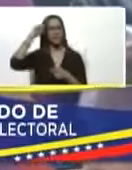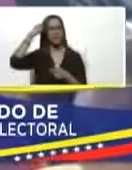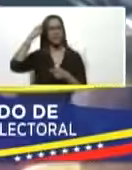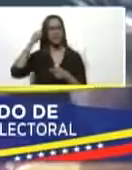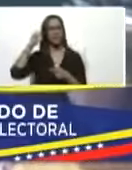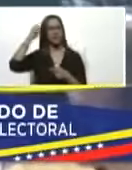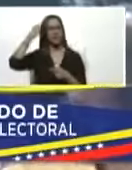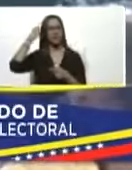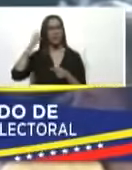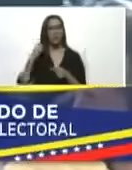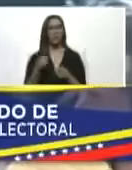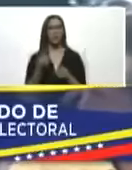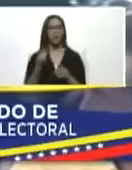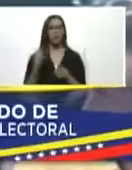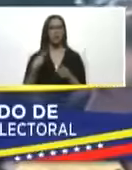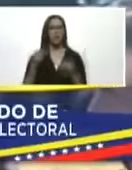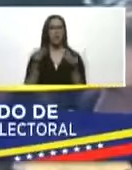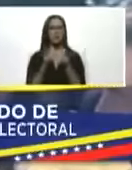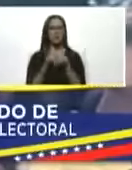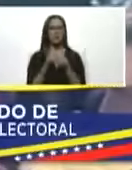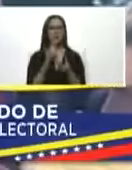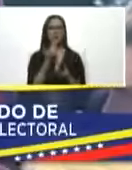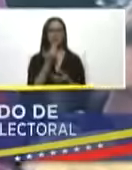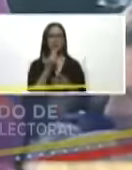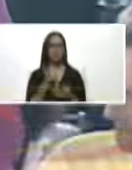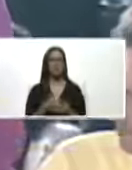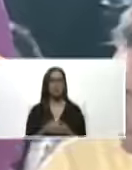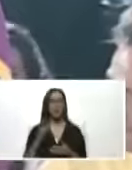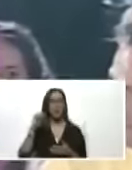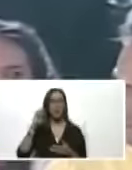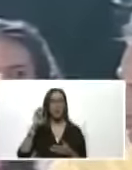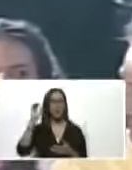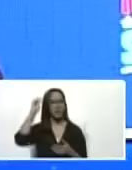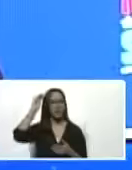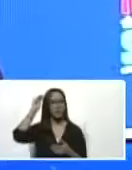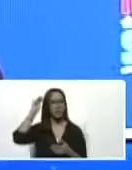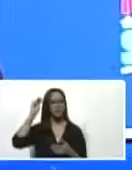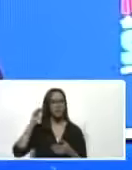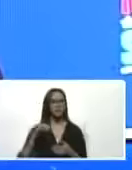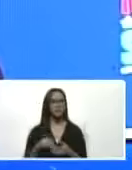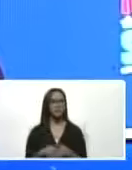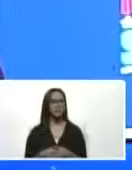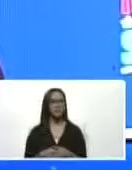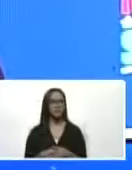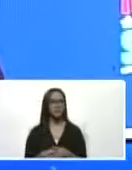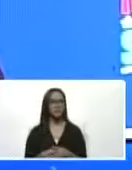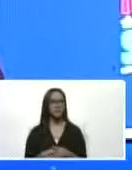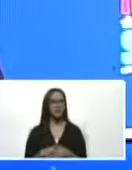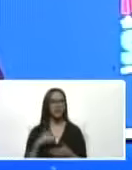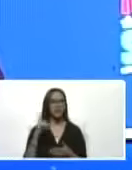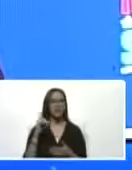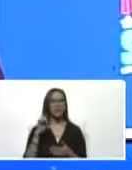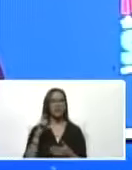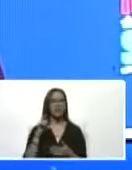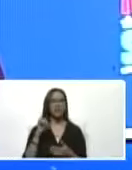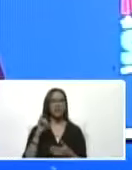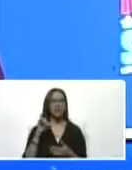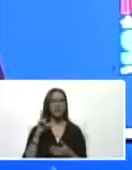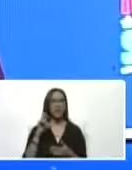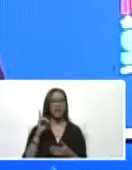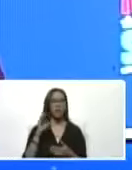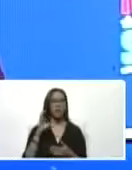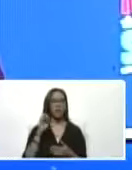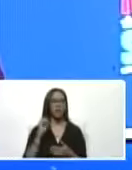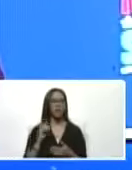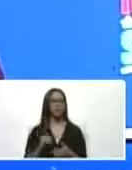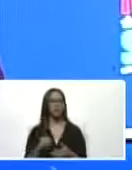Lo recuerdo como lo tuviera aquí al lado, el maestro Prieto Figueroa. Igual el compañero Didalco Bolívar,